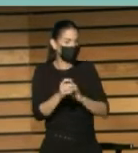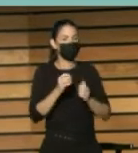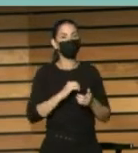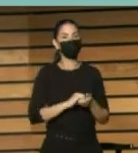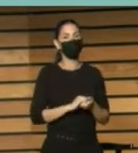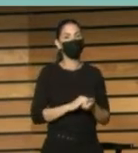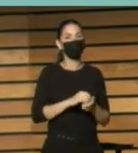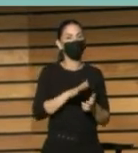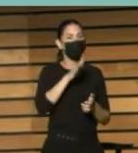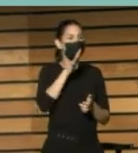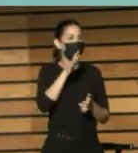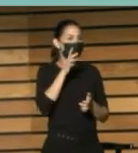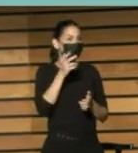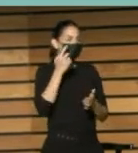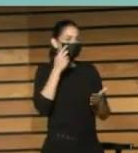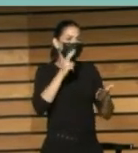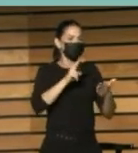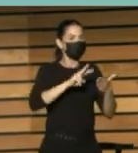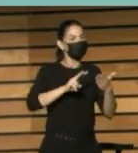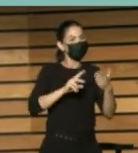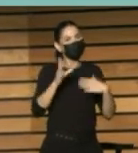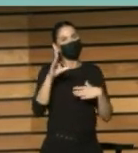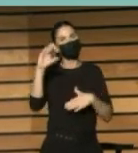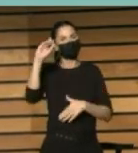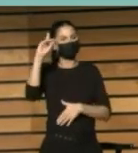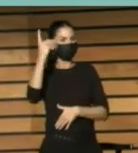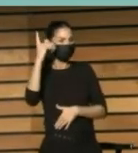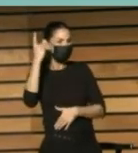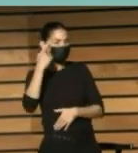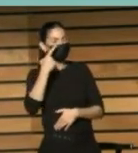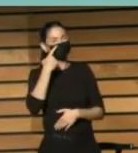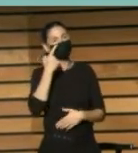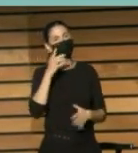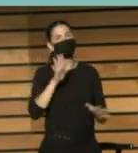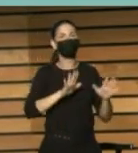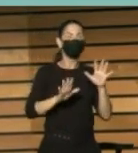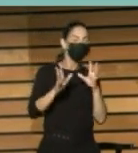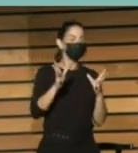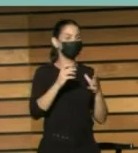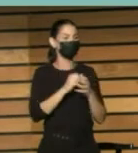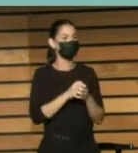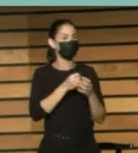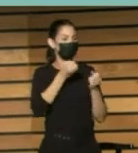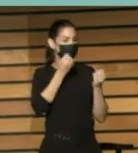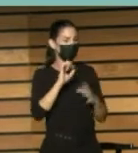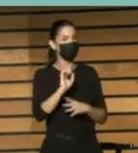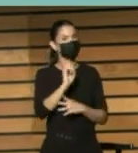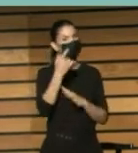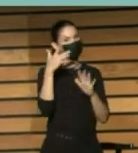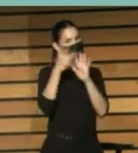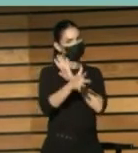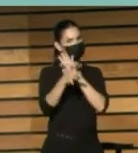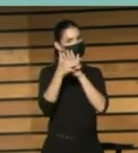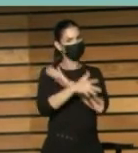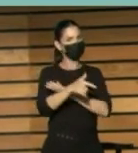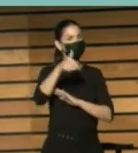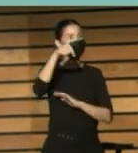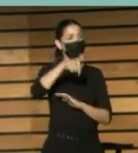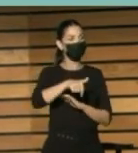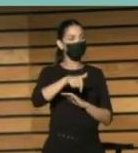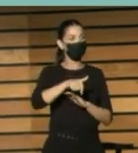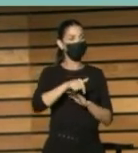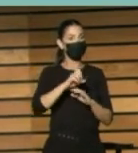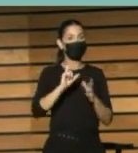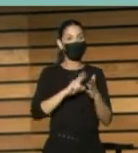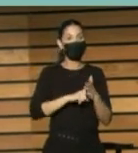leído digitalmente, pues os ibais a desconectar directamente. Lo primero que quería deciros es que este es el gran reencuentro